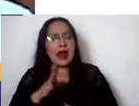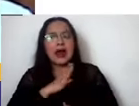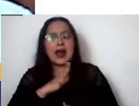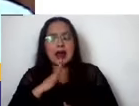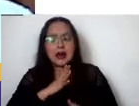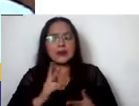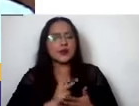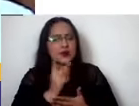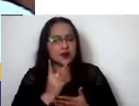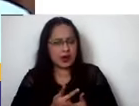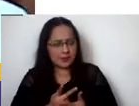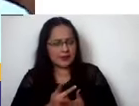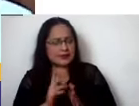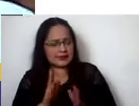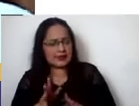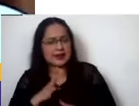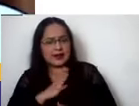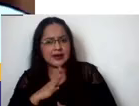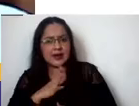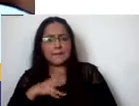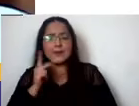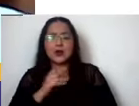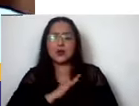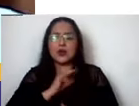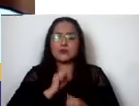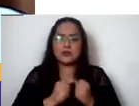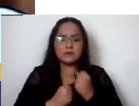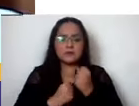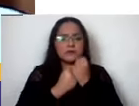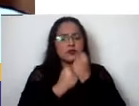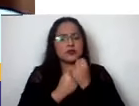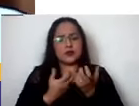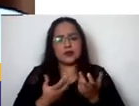programas, pero que eso se podría reforzar, ¿no?